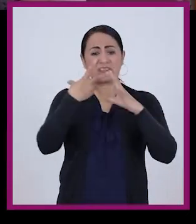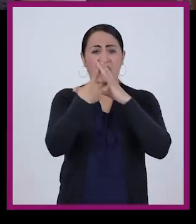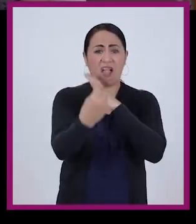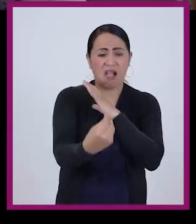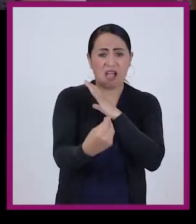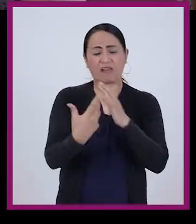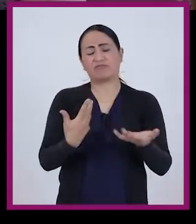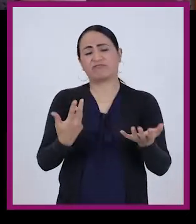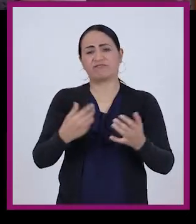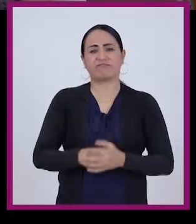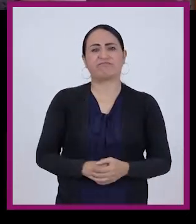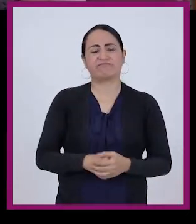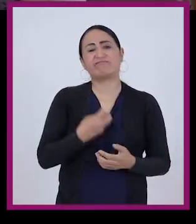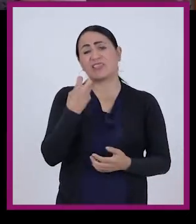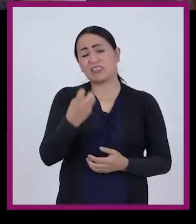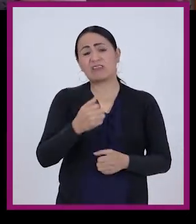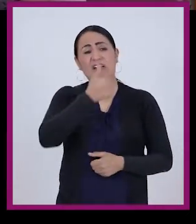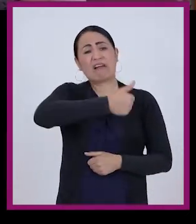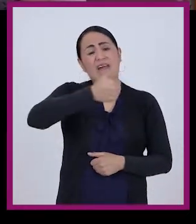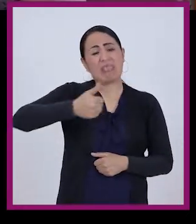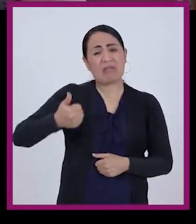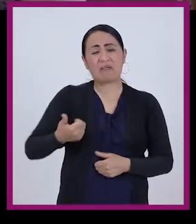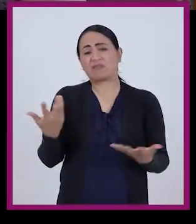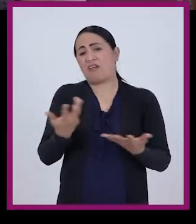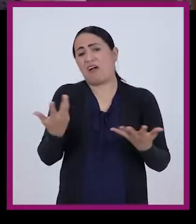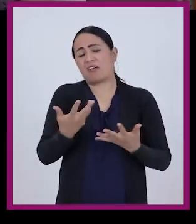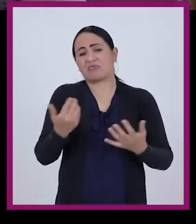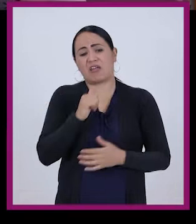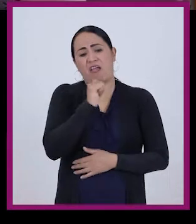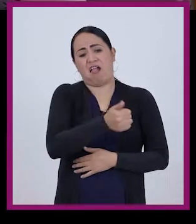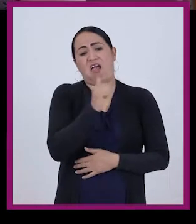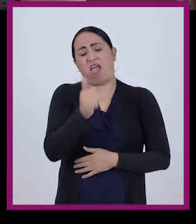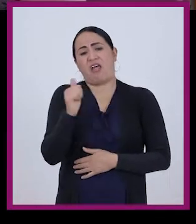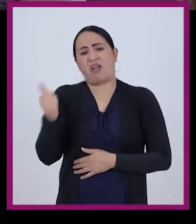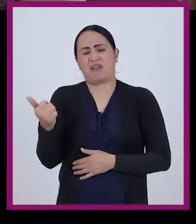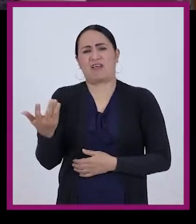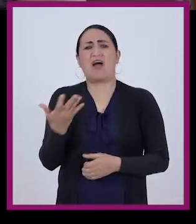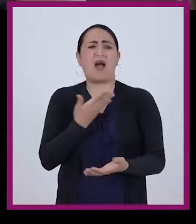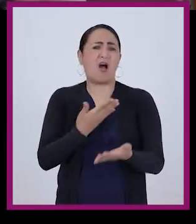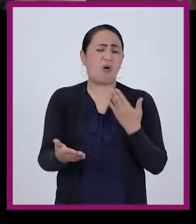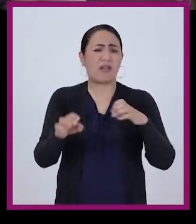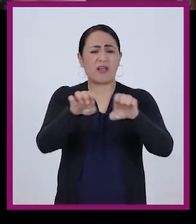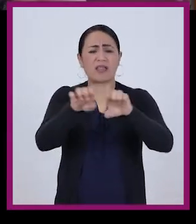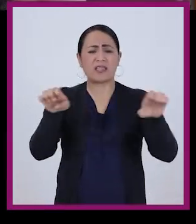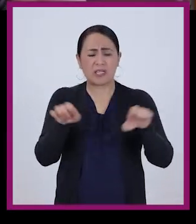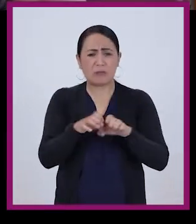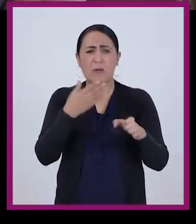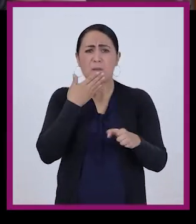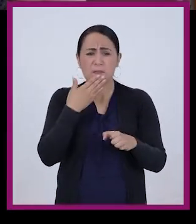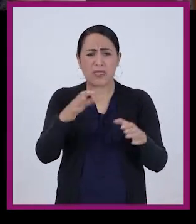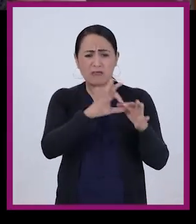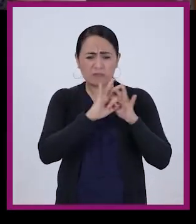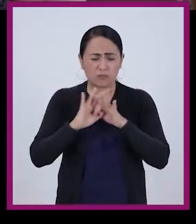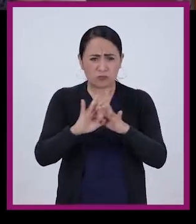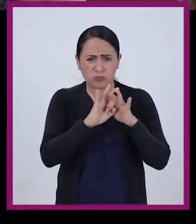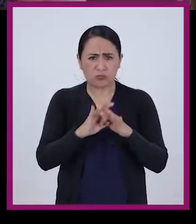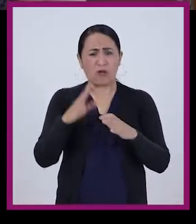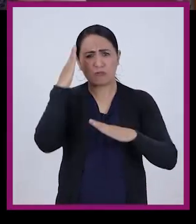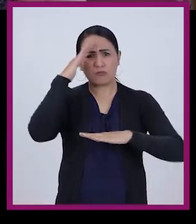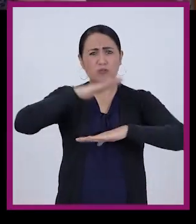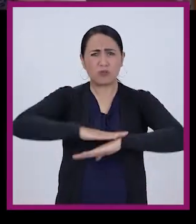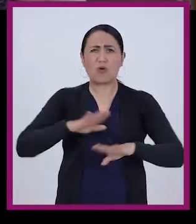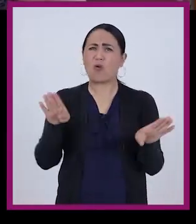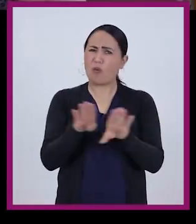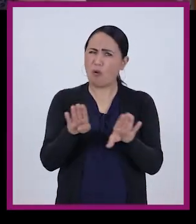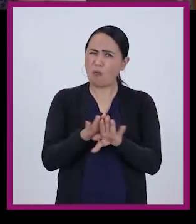fuga por ratos. Así cada quien entiende lo que quiere. ¿Cómo le hacemos para trabajar bien en